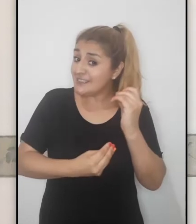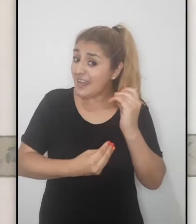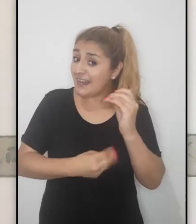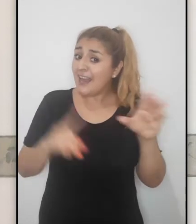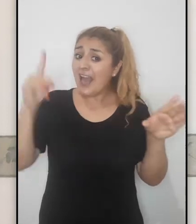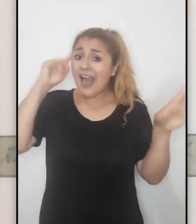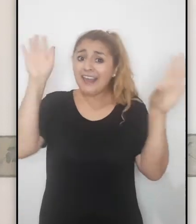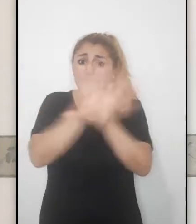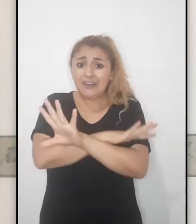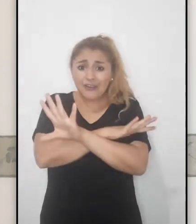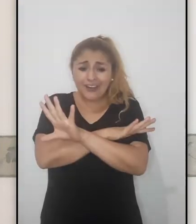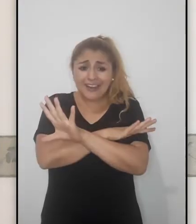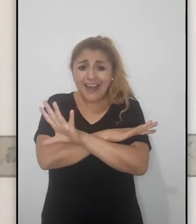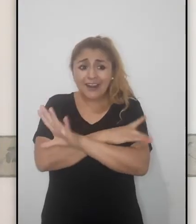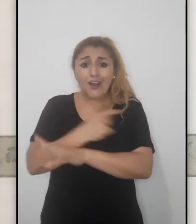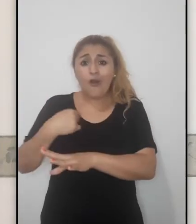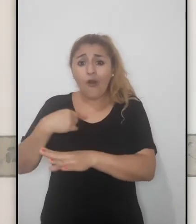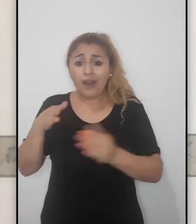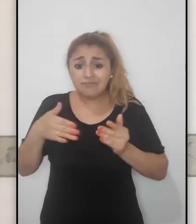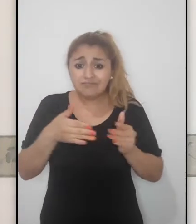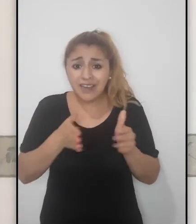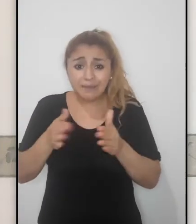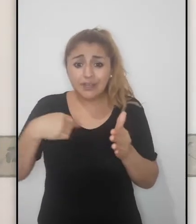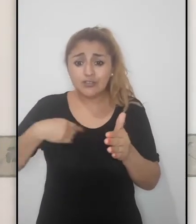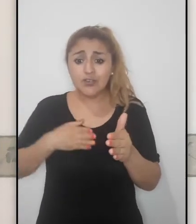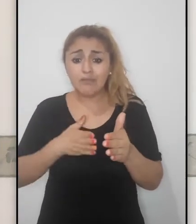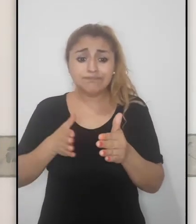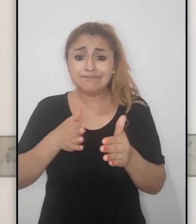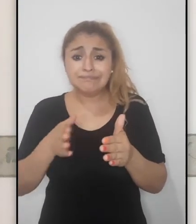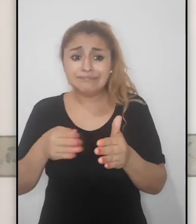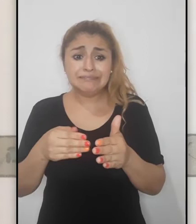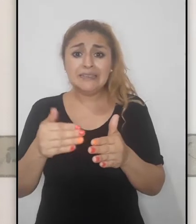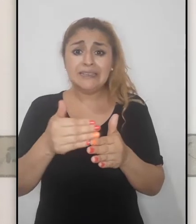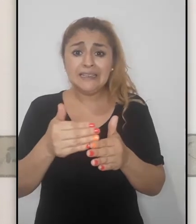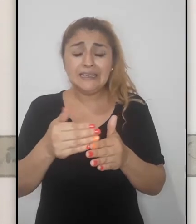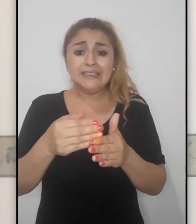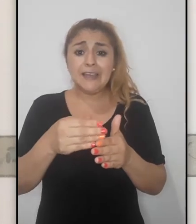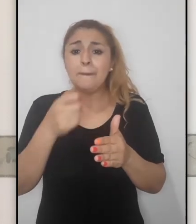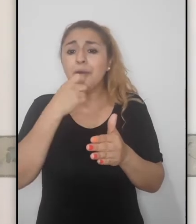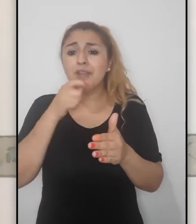camino fallar en alcanzar una meta